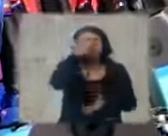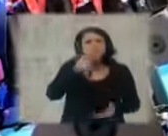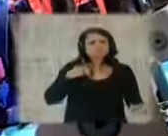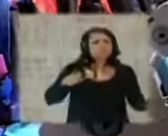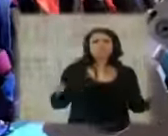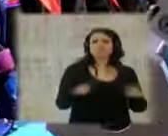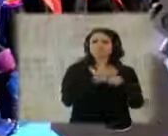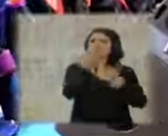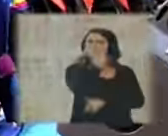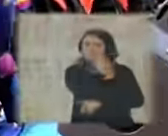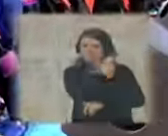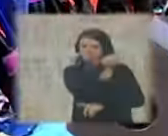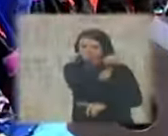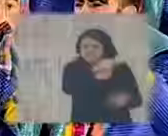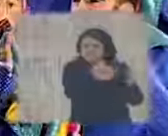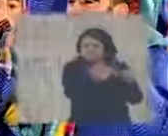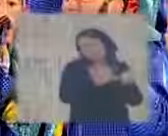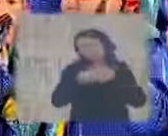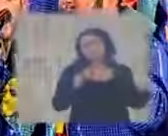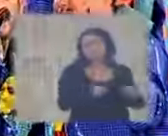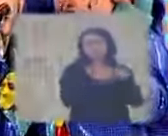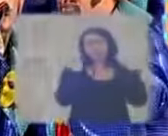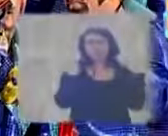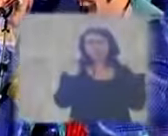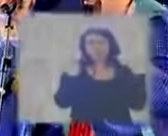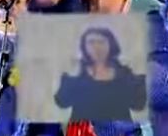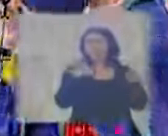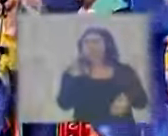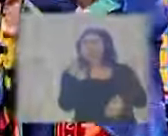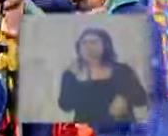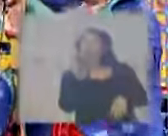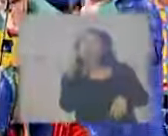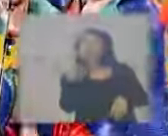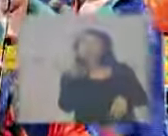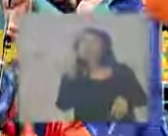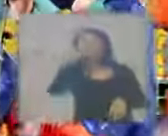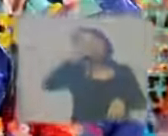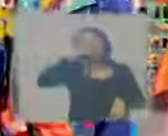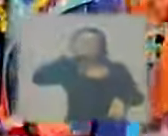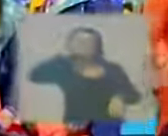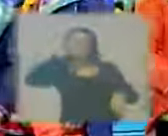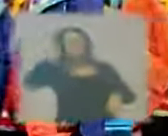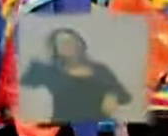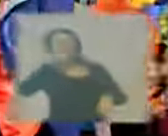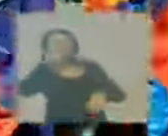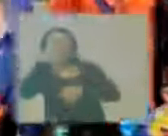sea chicharrero. O mejor prefiero a Silva, Gran Canaria es lo